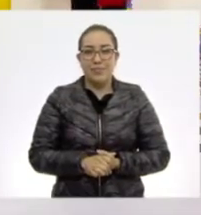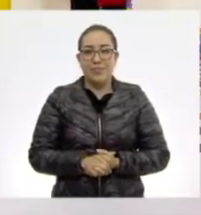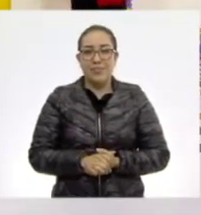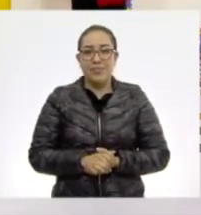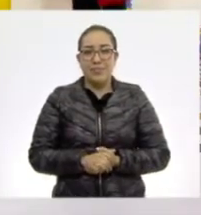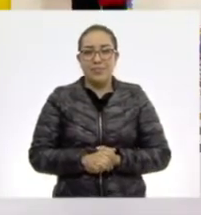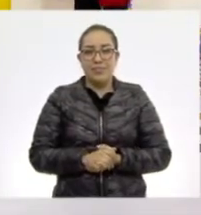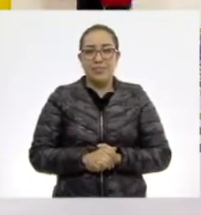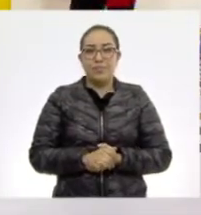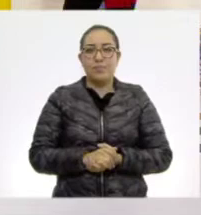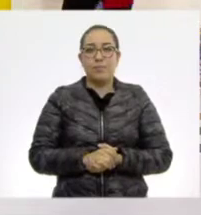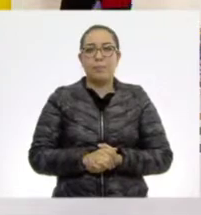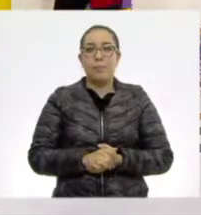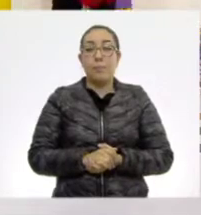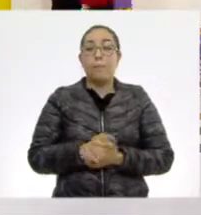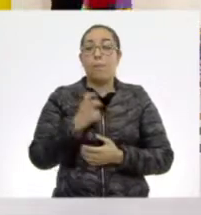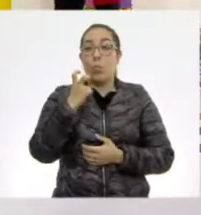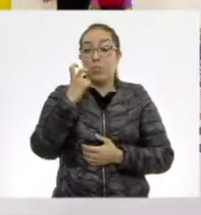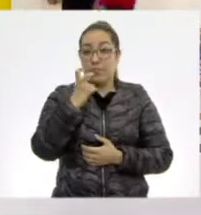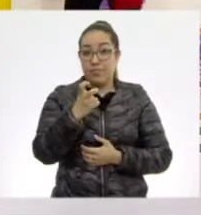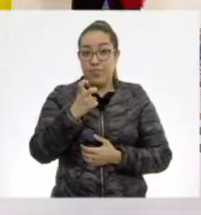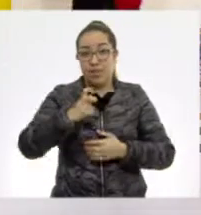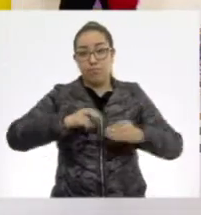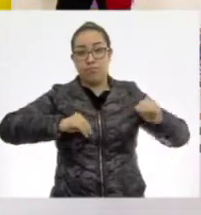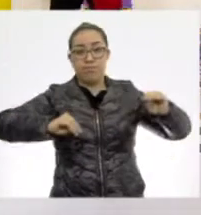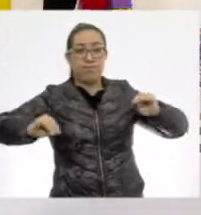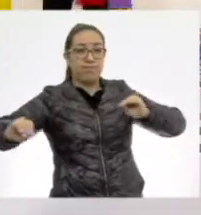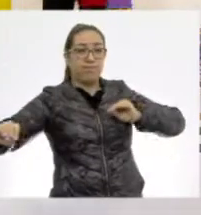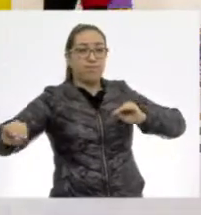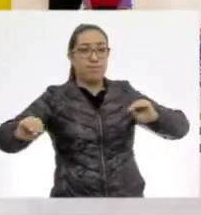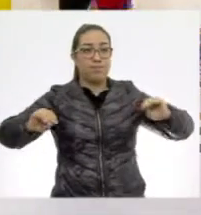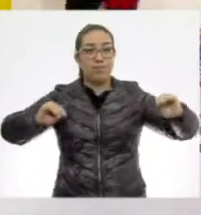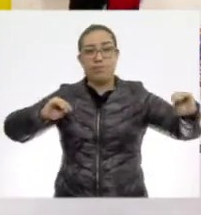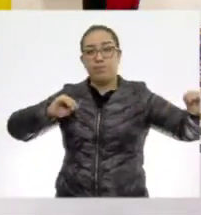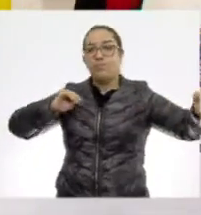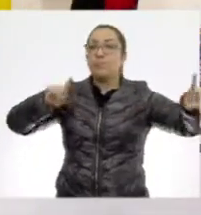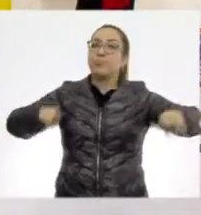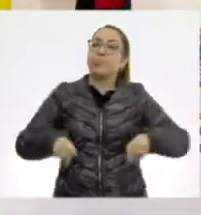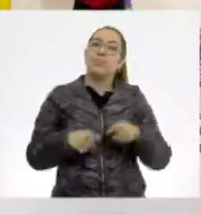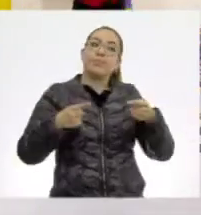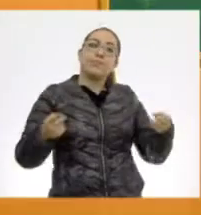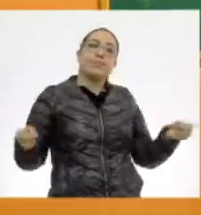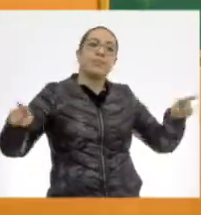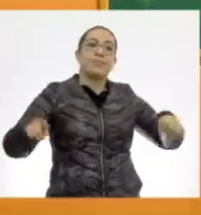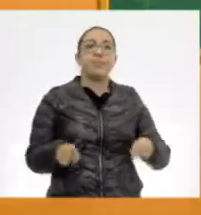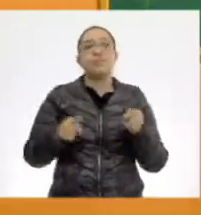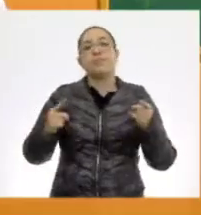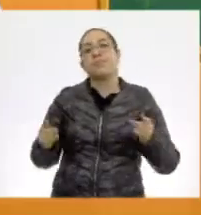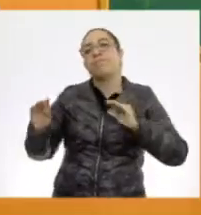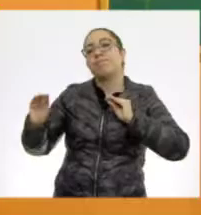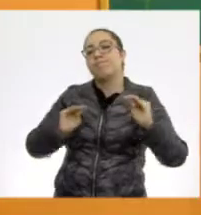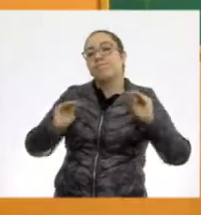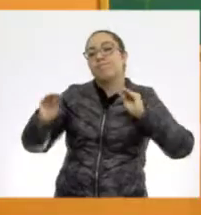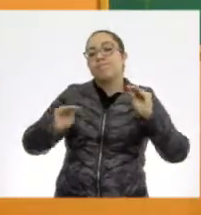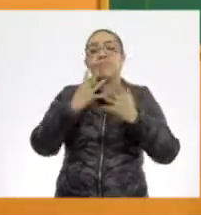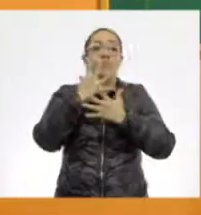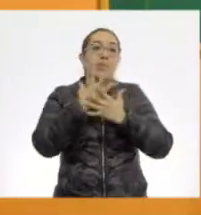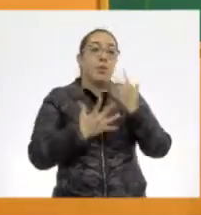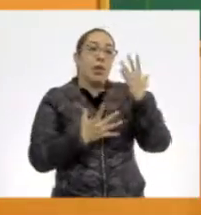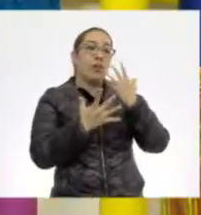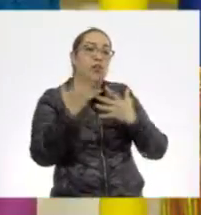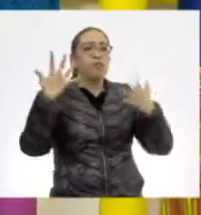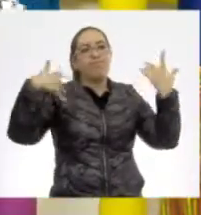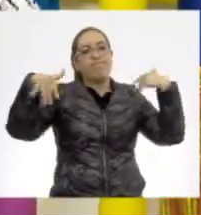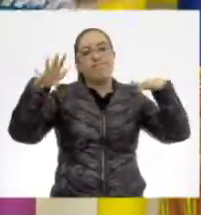idea es de que nos movamos libre dentro de mi espacio personal, que es toda esa burbuja. Movamos las manos en diferentes